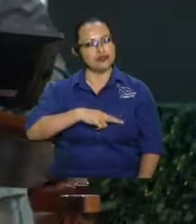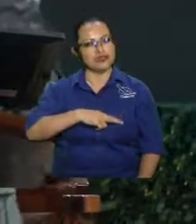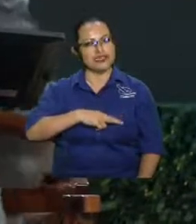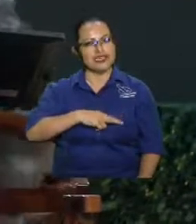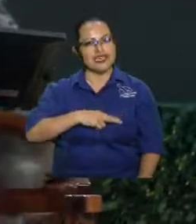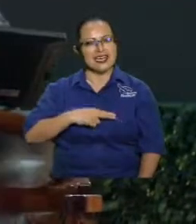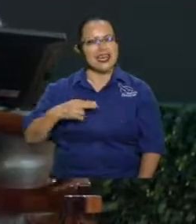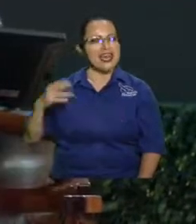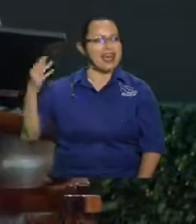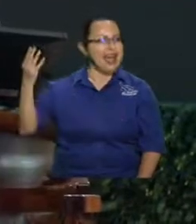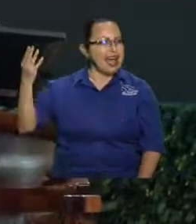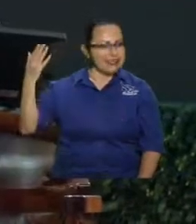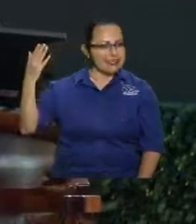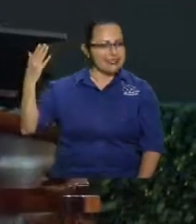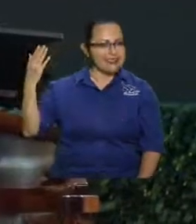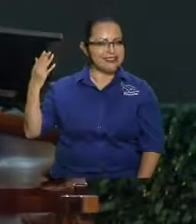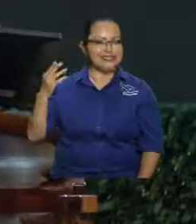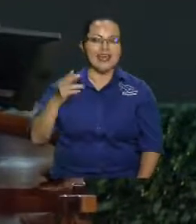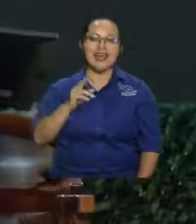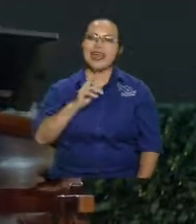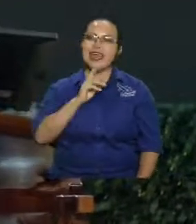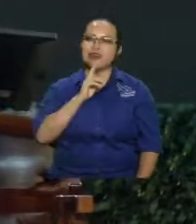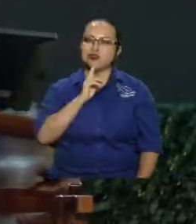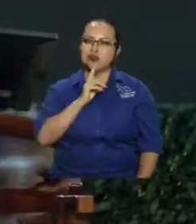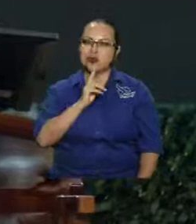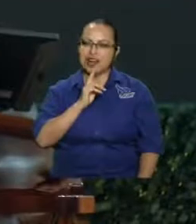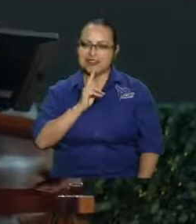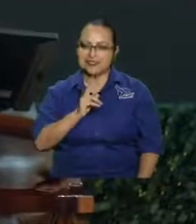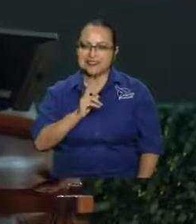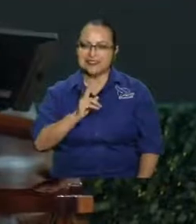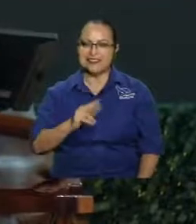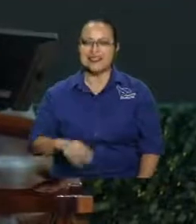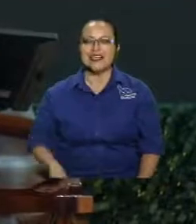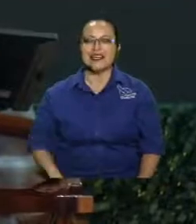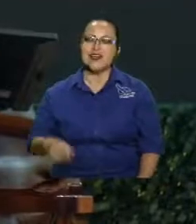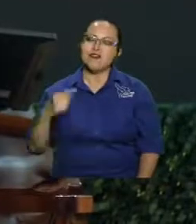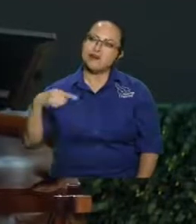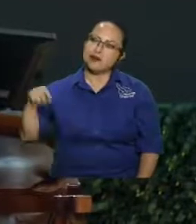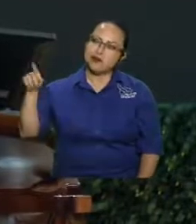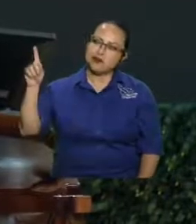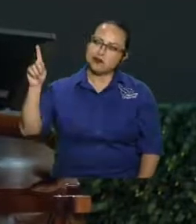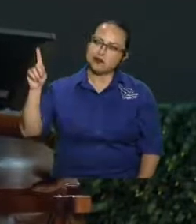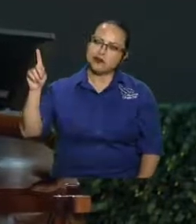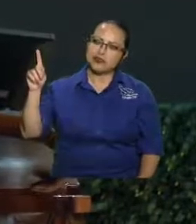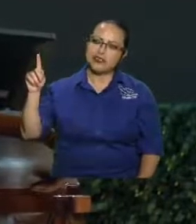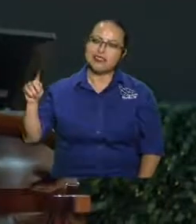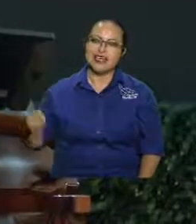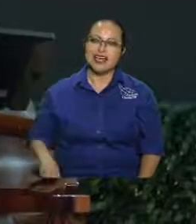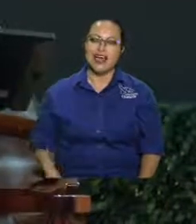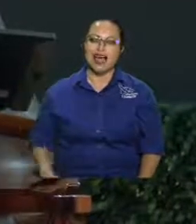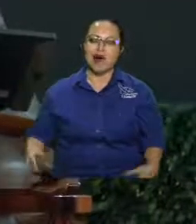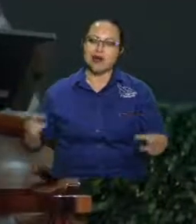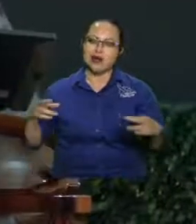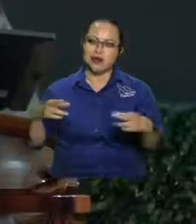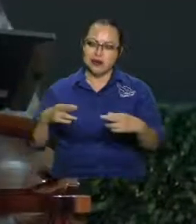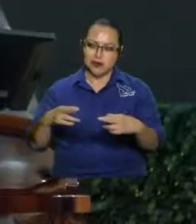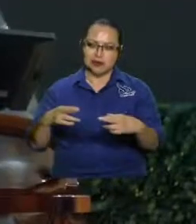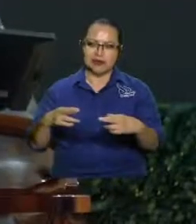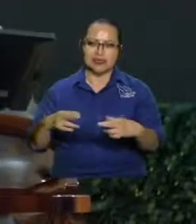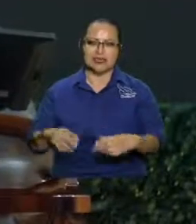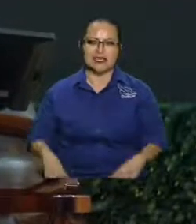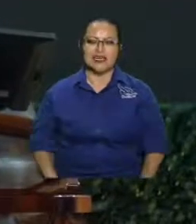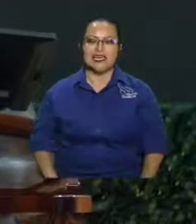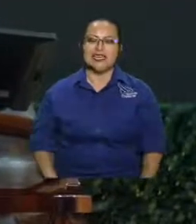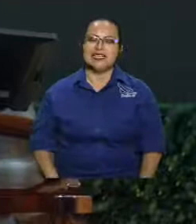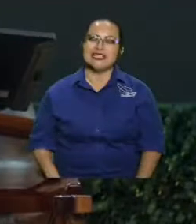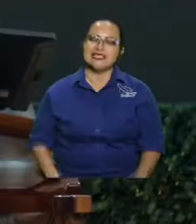Nosotros tuvimos un retiro de pastores en Honduras hace muchos años, estaba vivo mi apóstol, y el lugar a donde fuimos se llamaba, estábamos